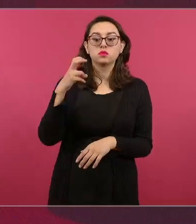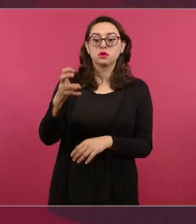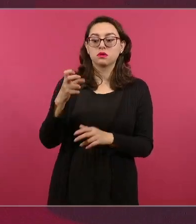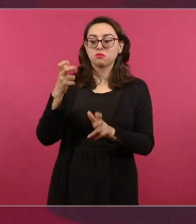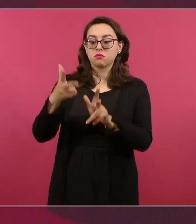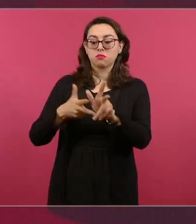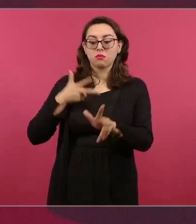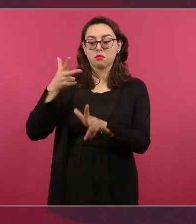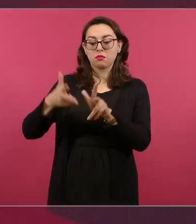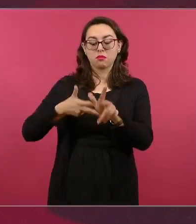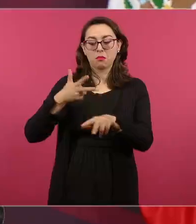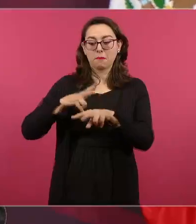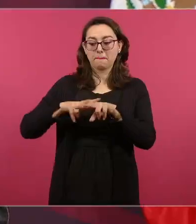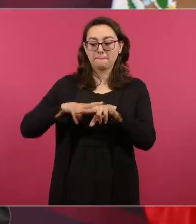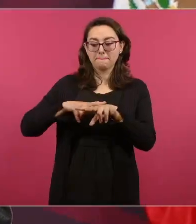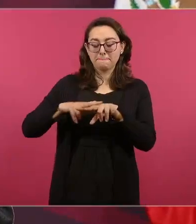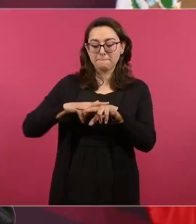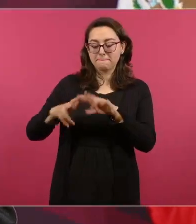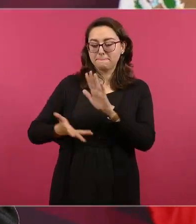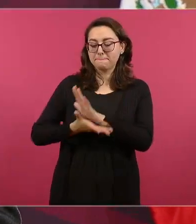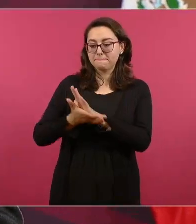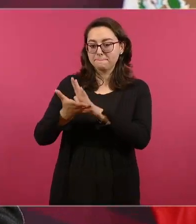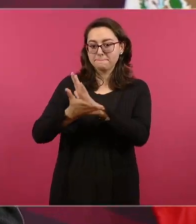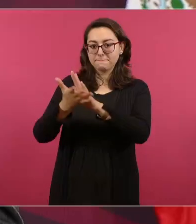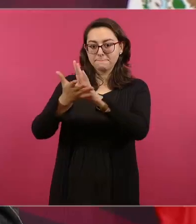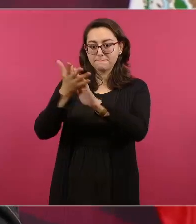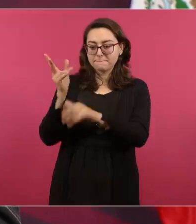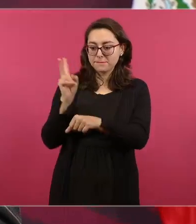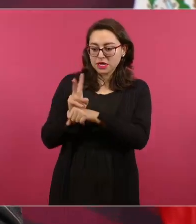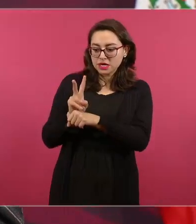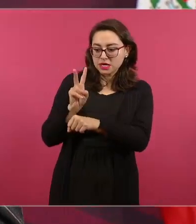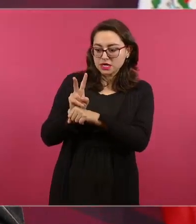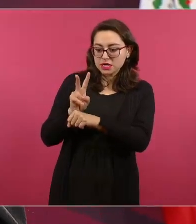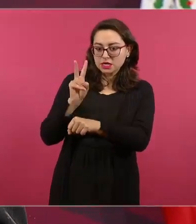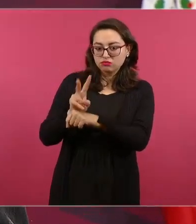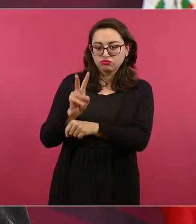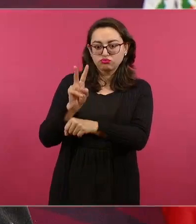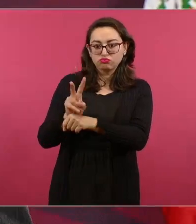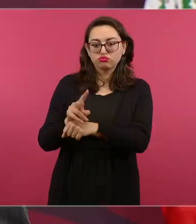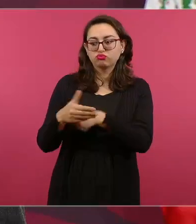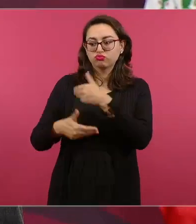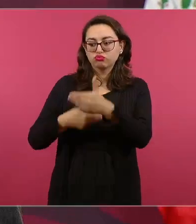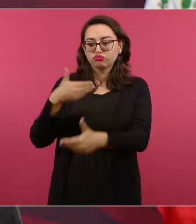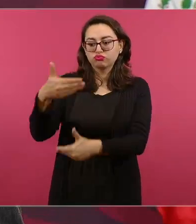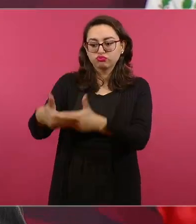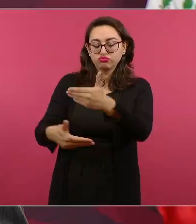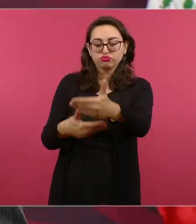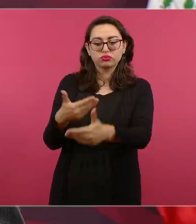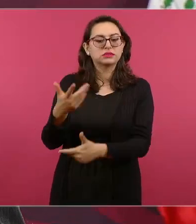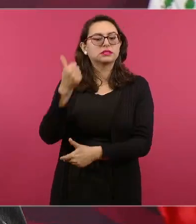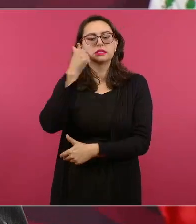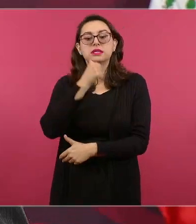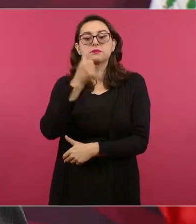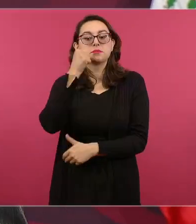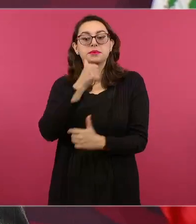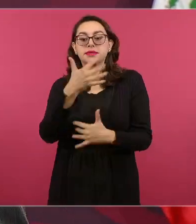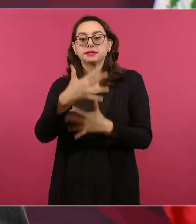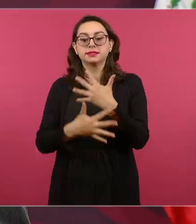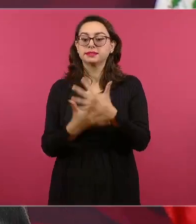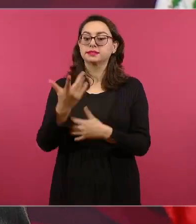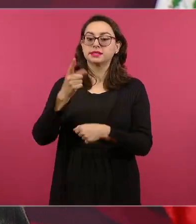supervisión que hacemos cada 15 días, como corresponde, y no